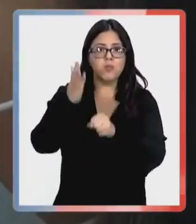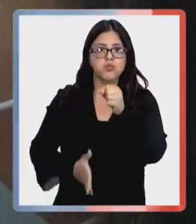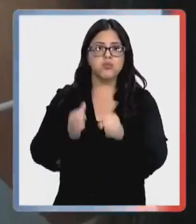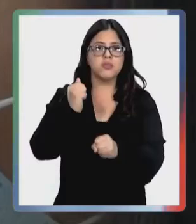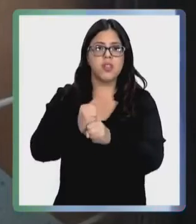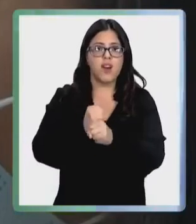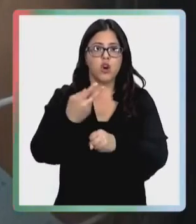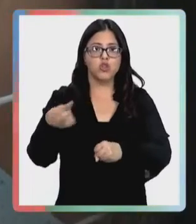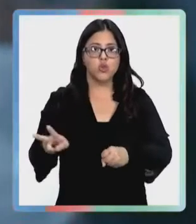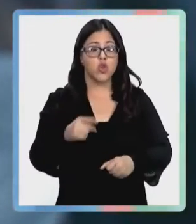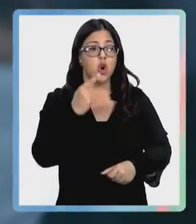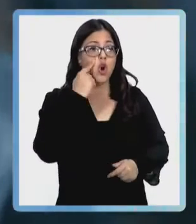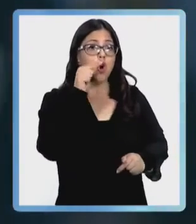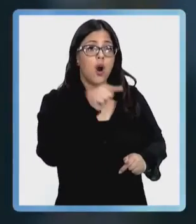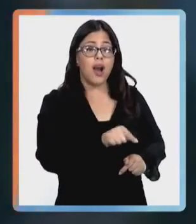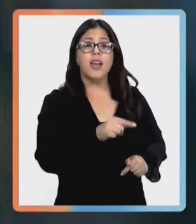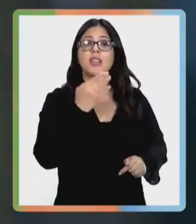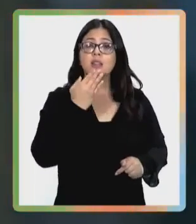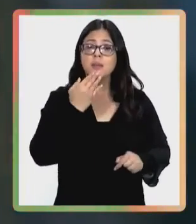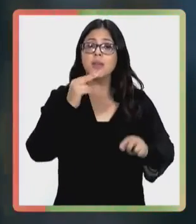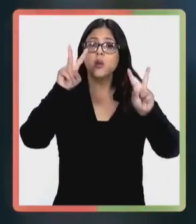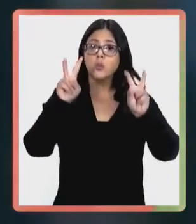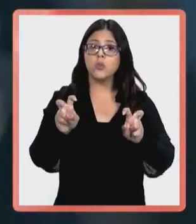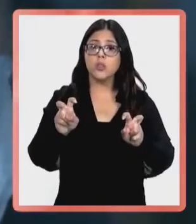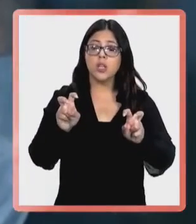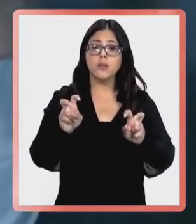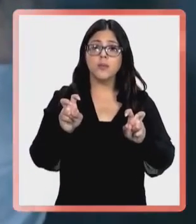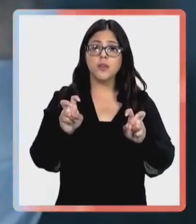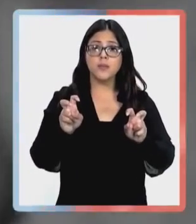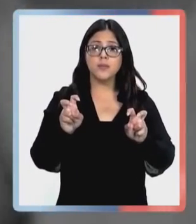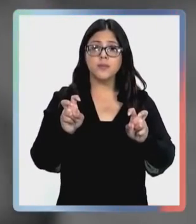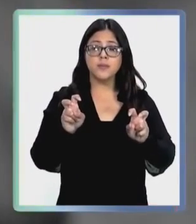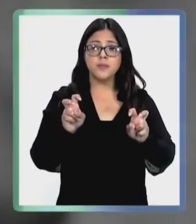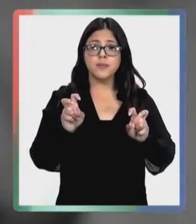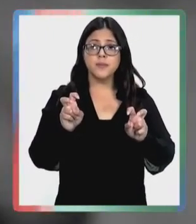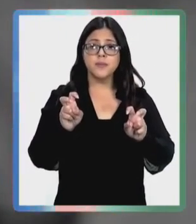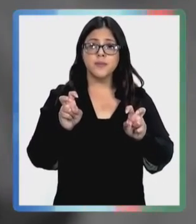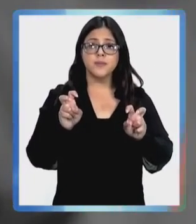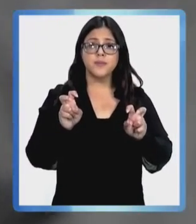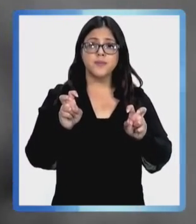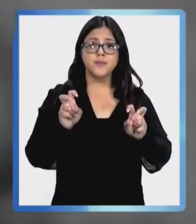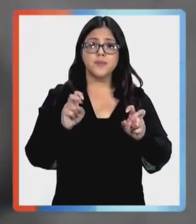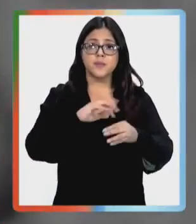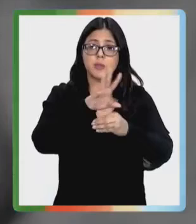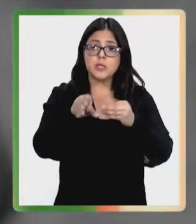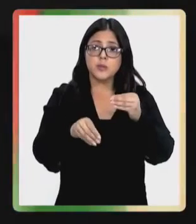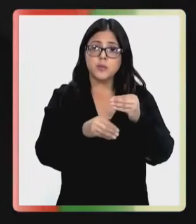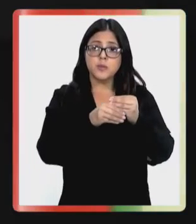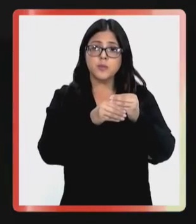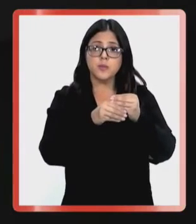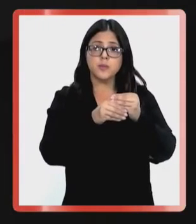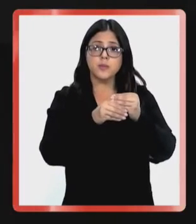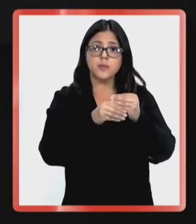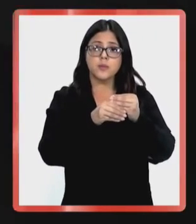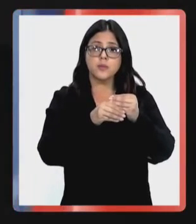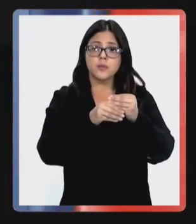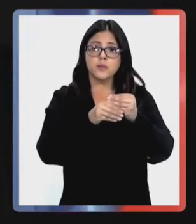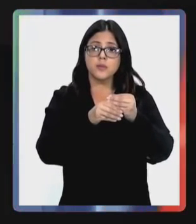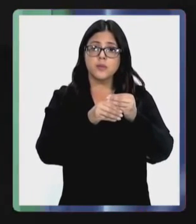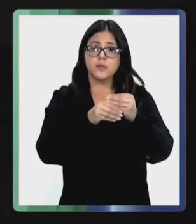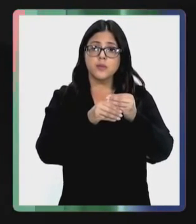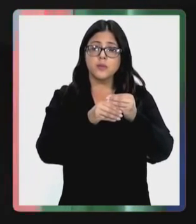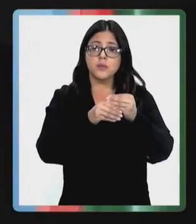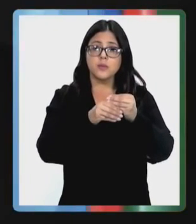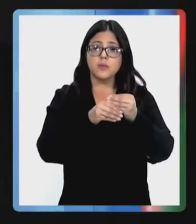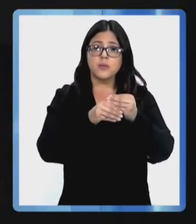pérdida de su puesto de trabajo. Tiene que haber una educación financiera incorporada a los currículum